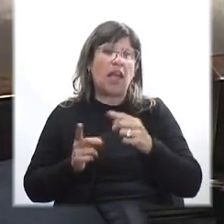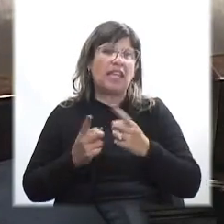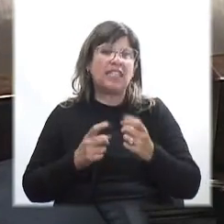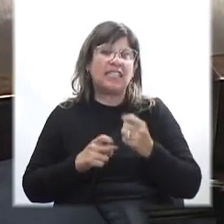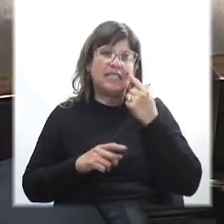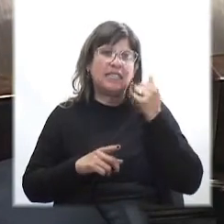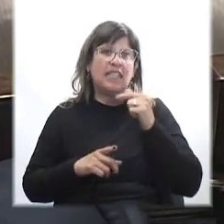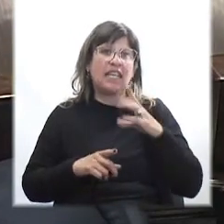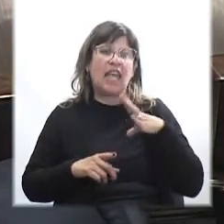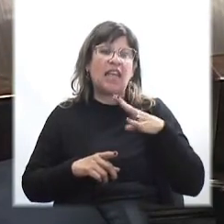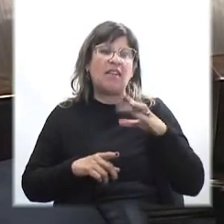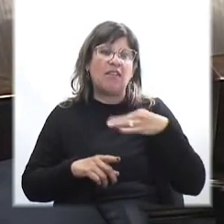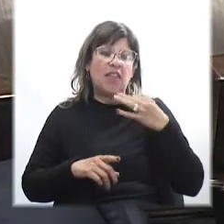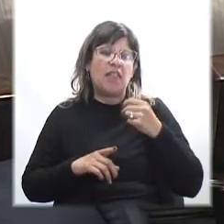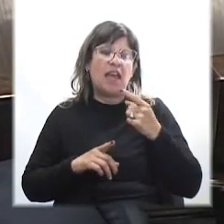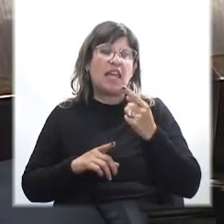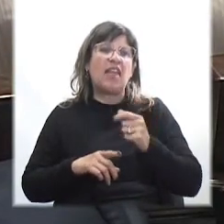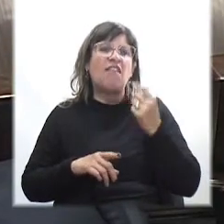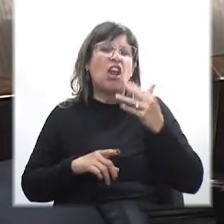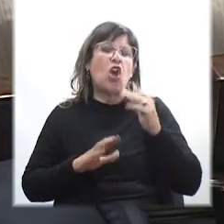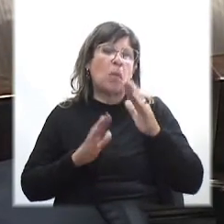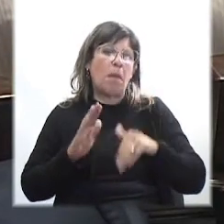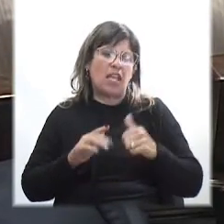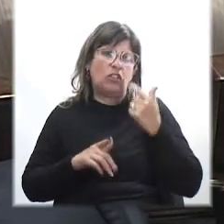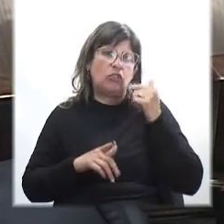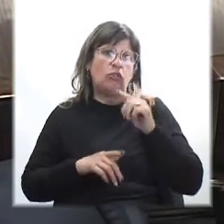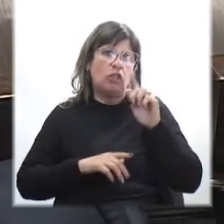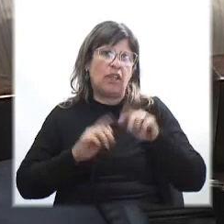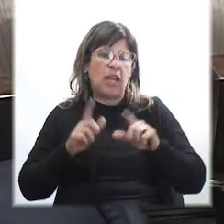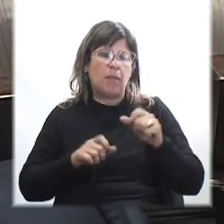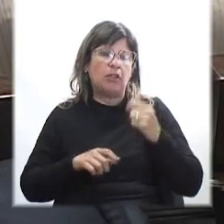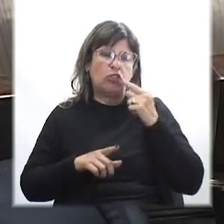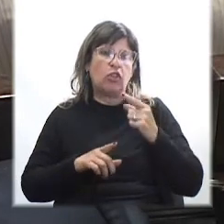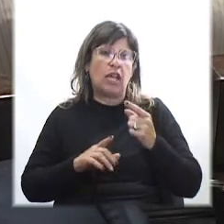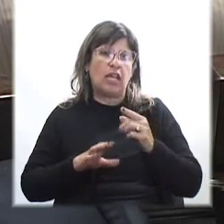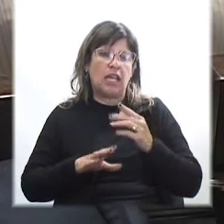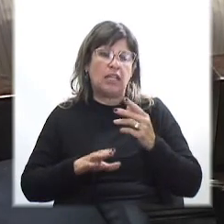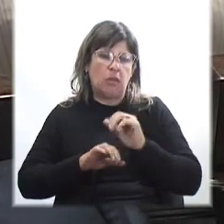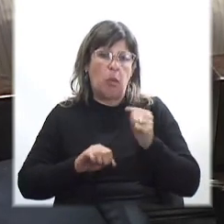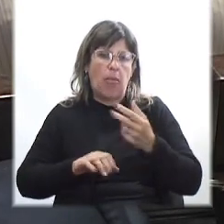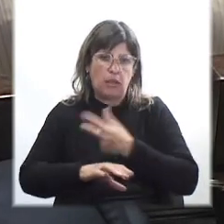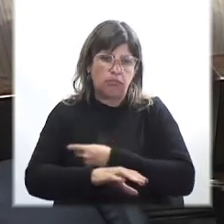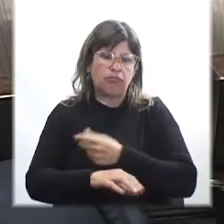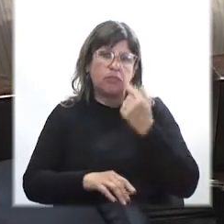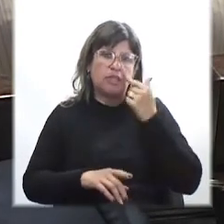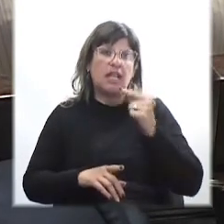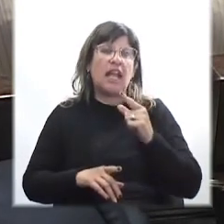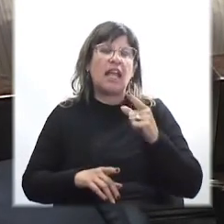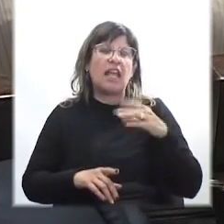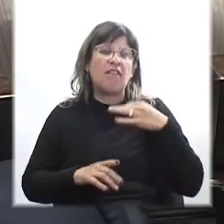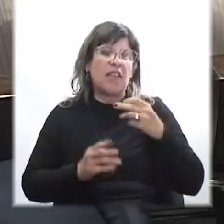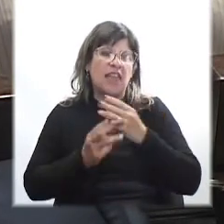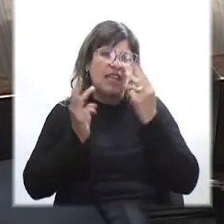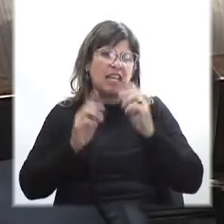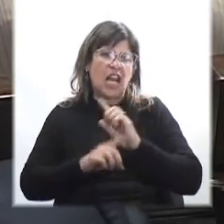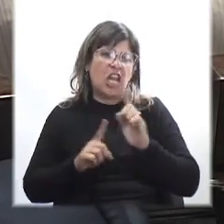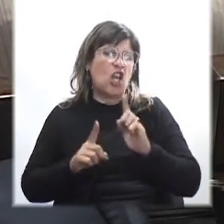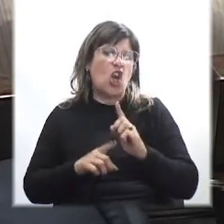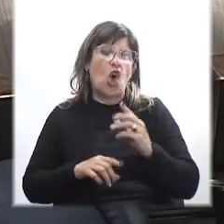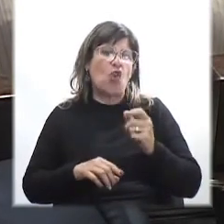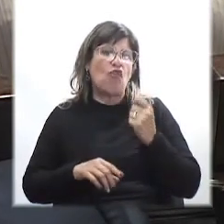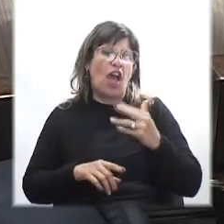hay vidas que valen menos, las de las personas eutanasiables, que hay vidas en general que no valen. Más